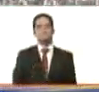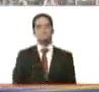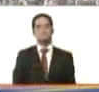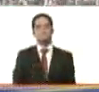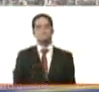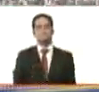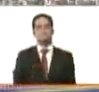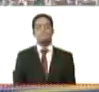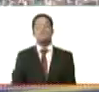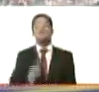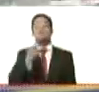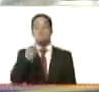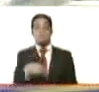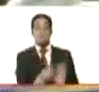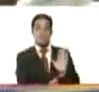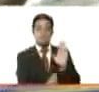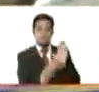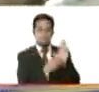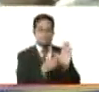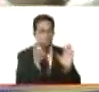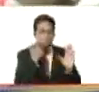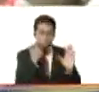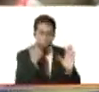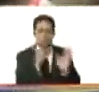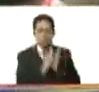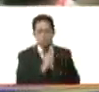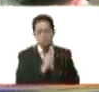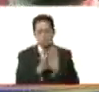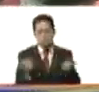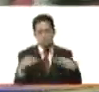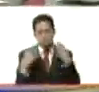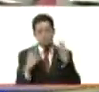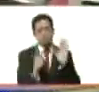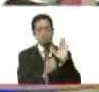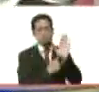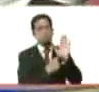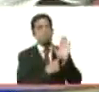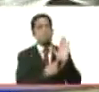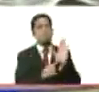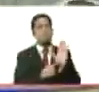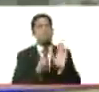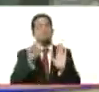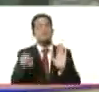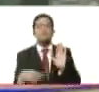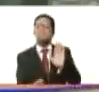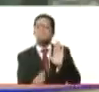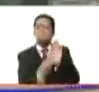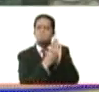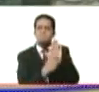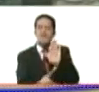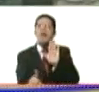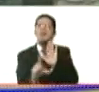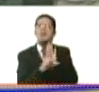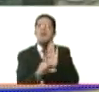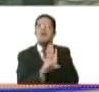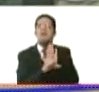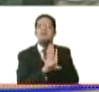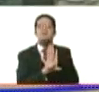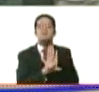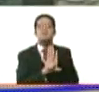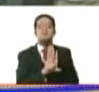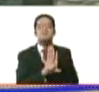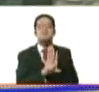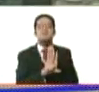Se plasmó, oído, se plasmó como ley constitucional el carácter